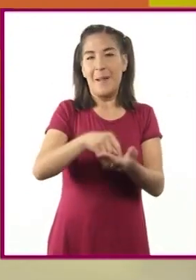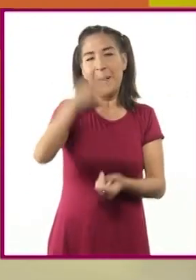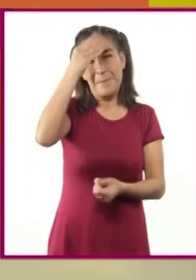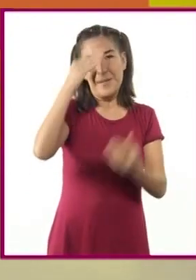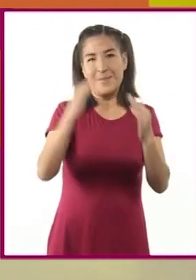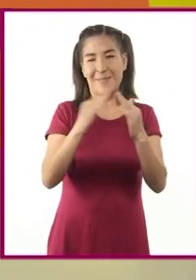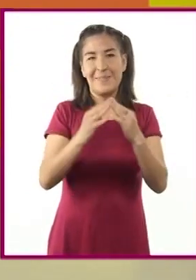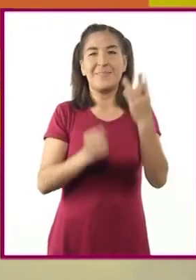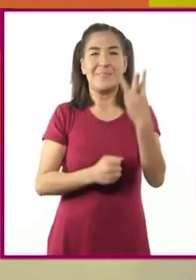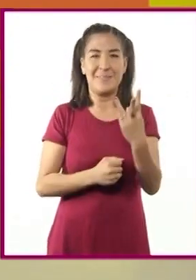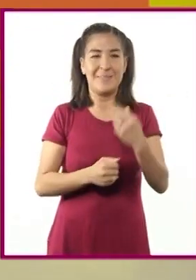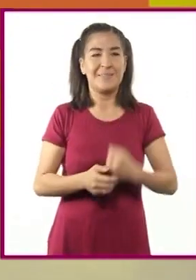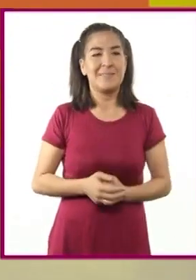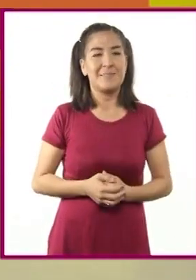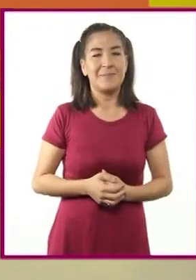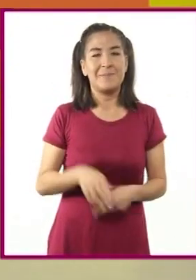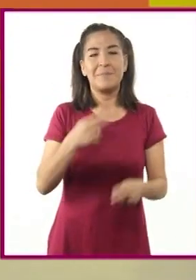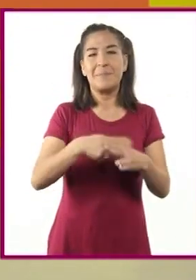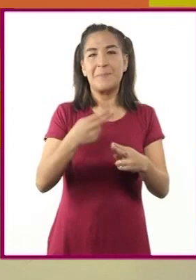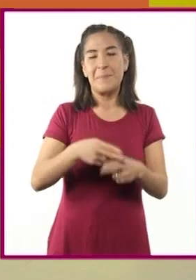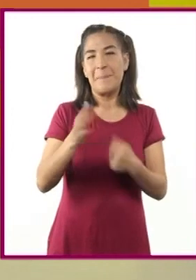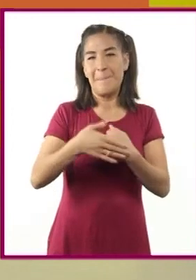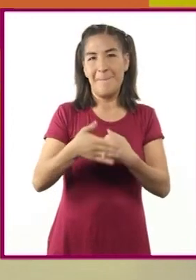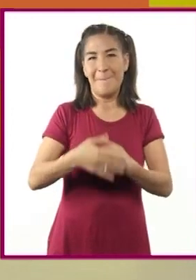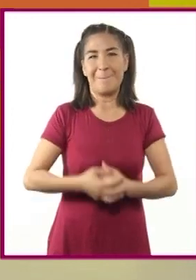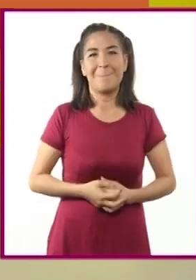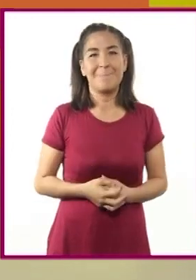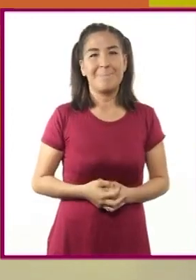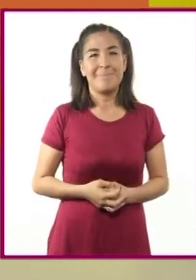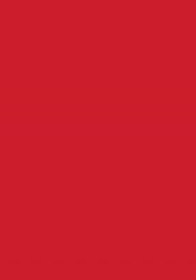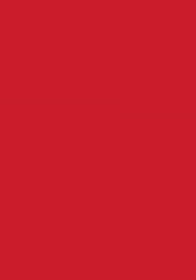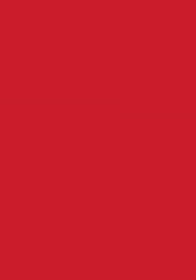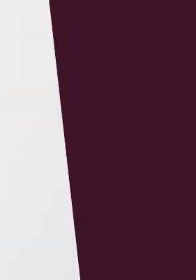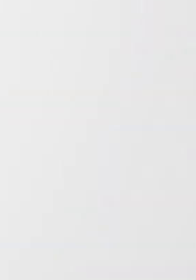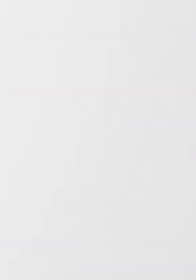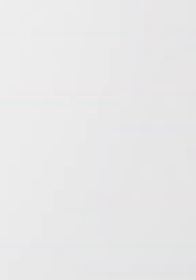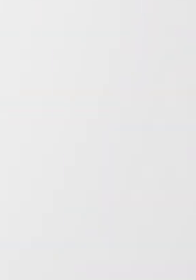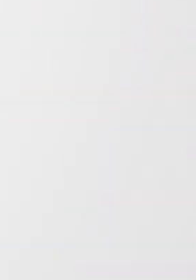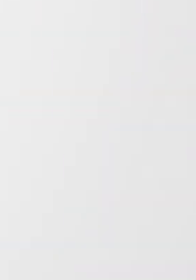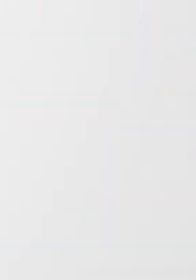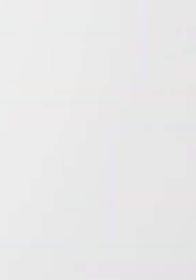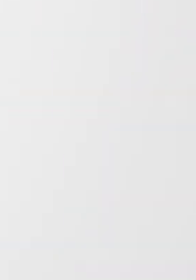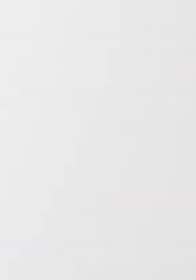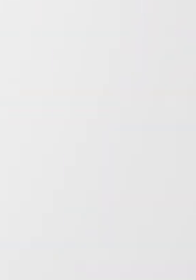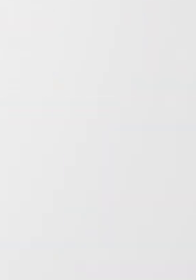Aprende en Casa 3. ¡Hasta la próxima!